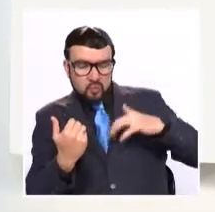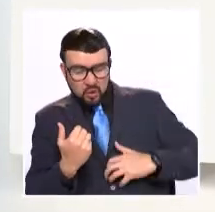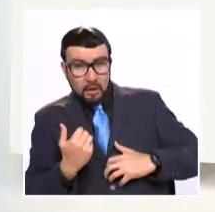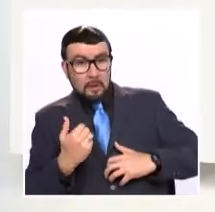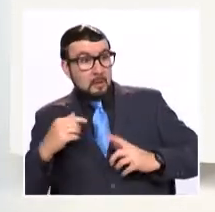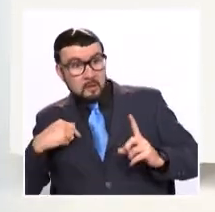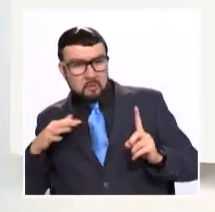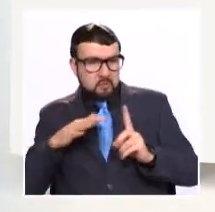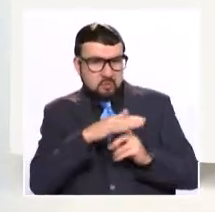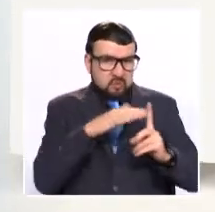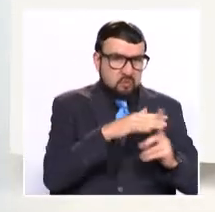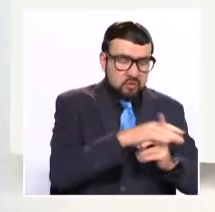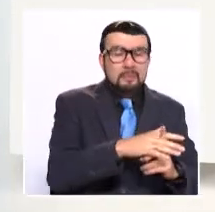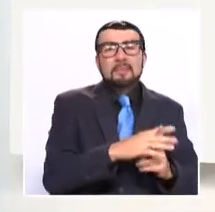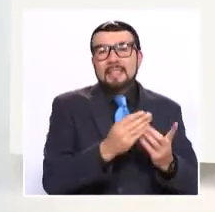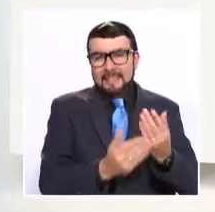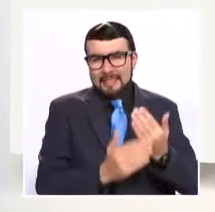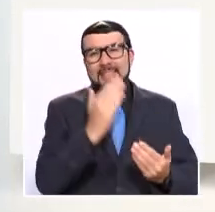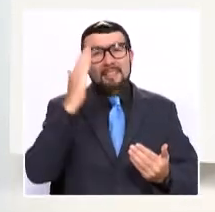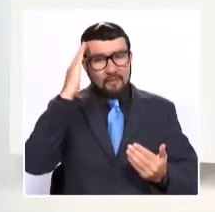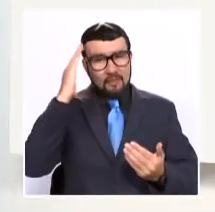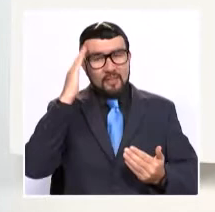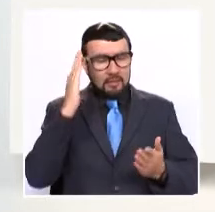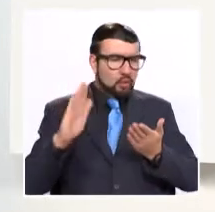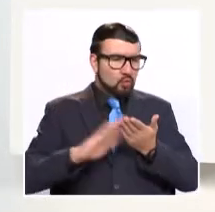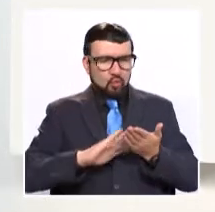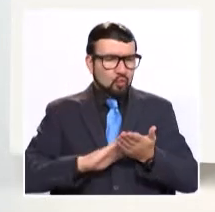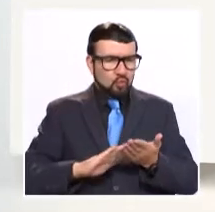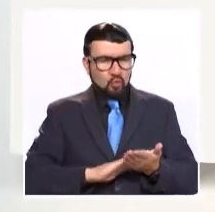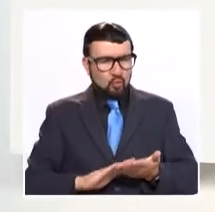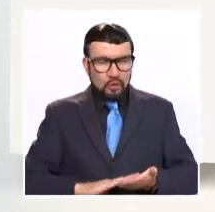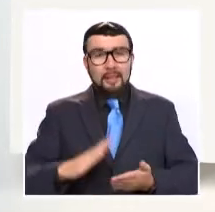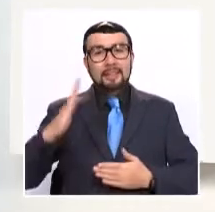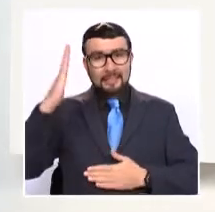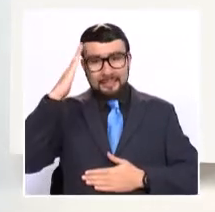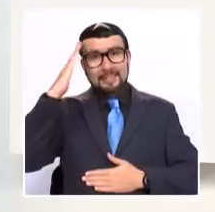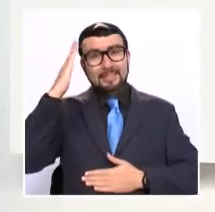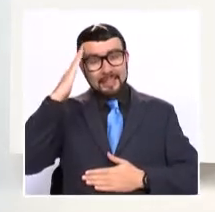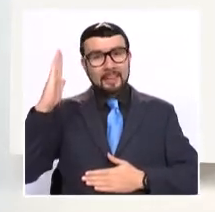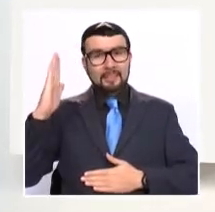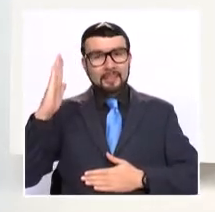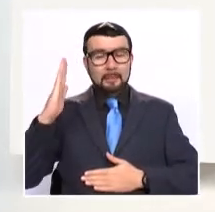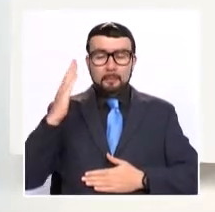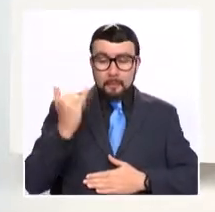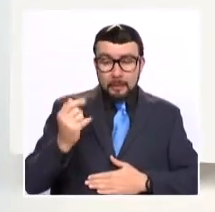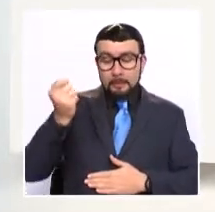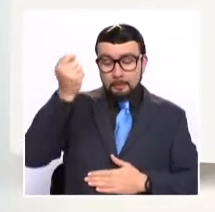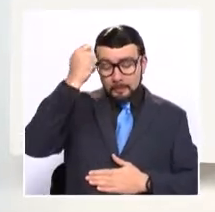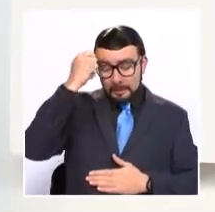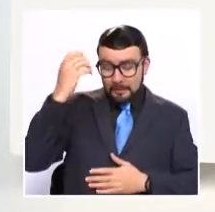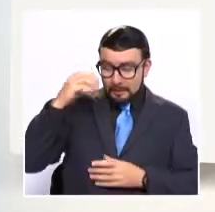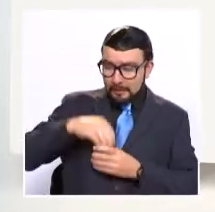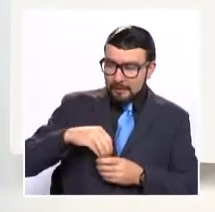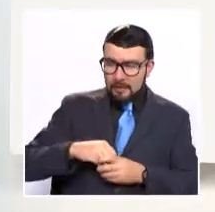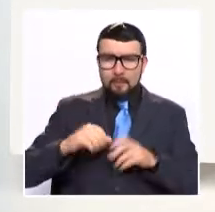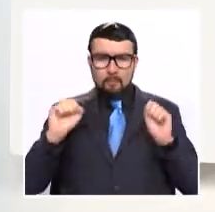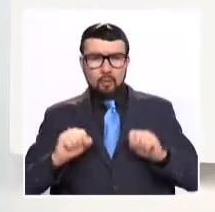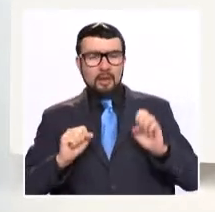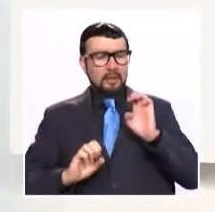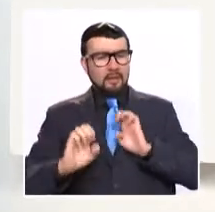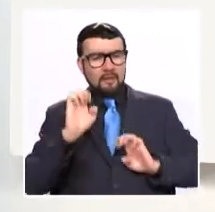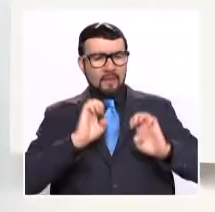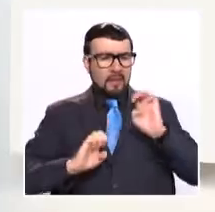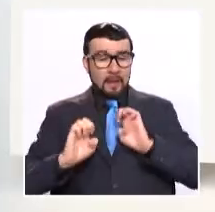sometida a una infección por ese virus o por ese microorganismo, entonces ya la memoria va a entrar a poder defenderse de una mejor